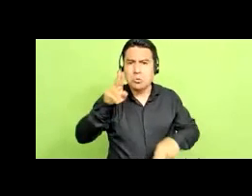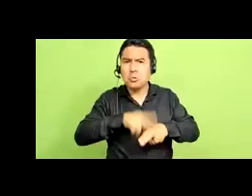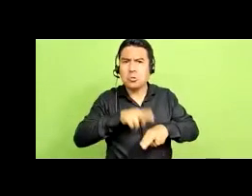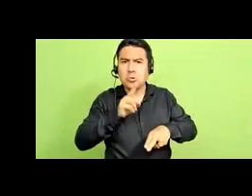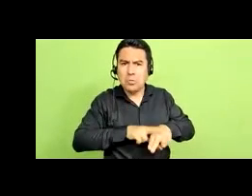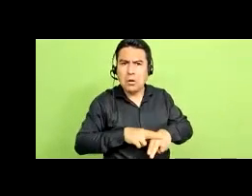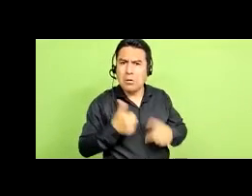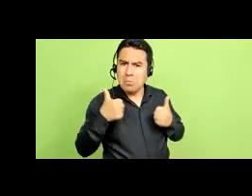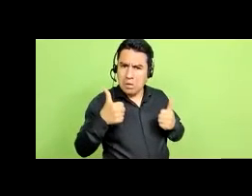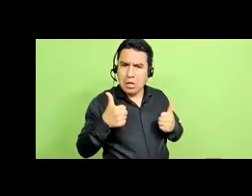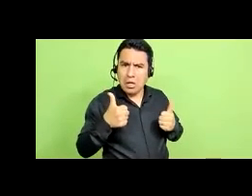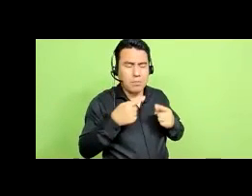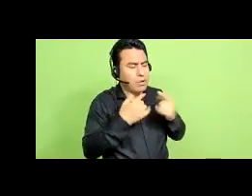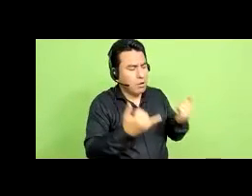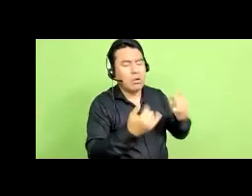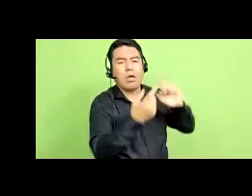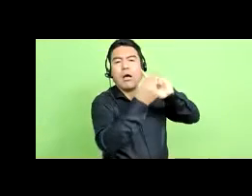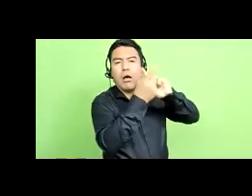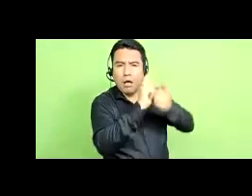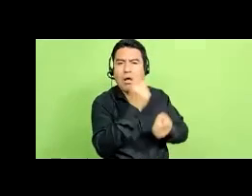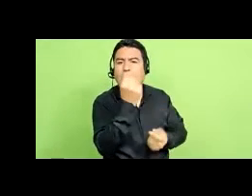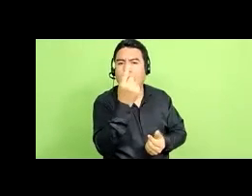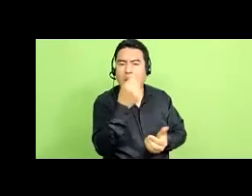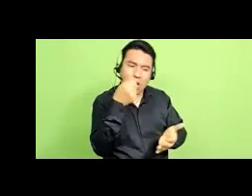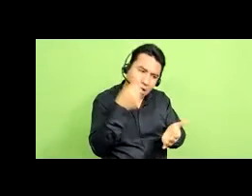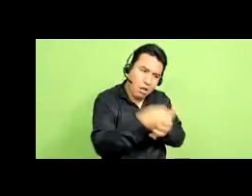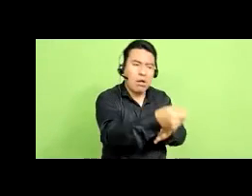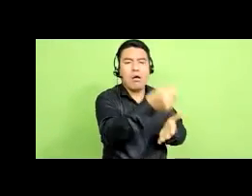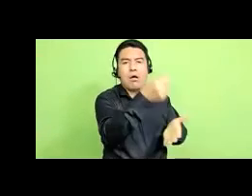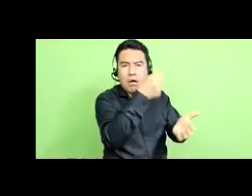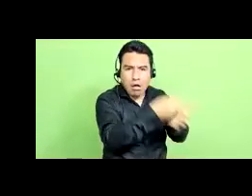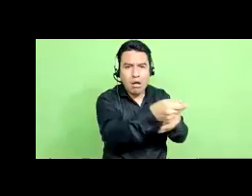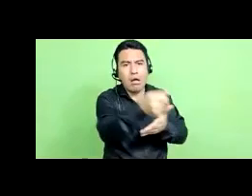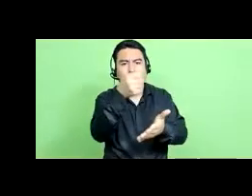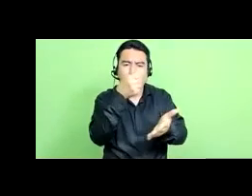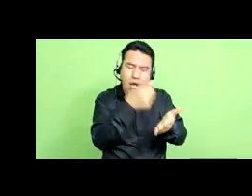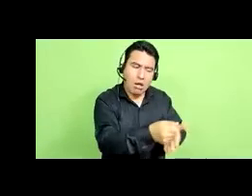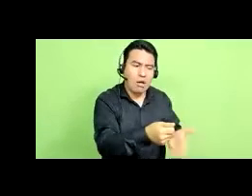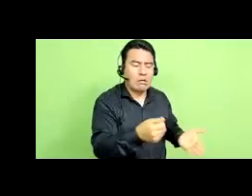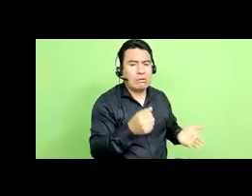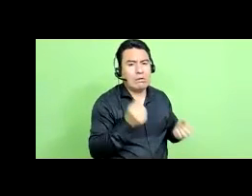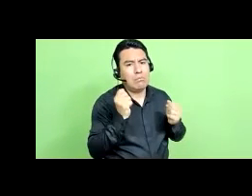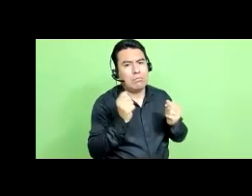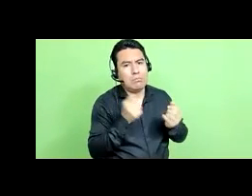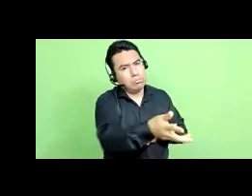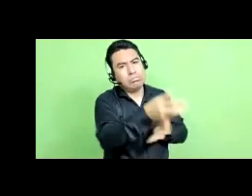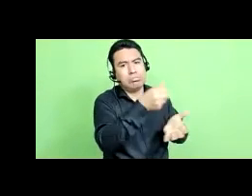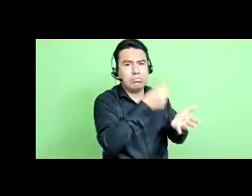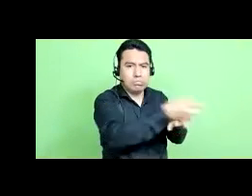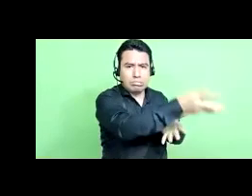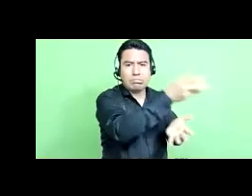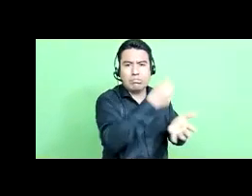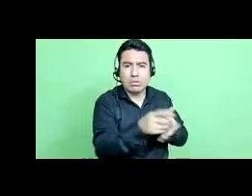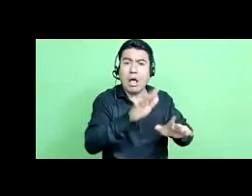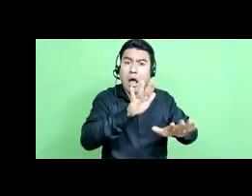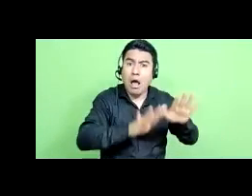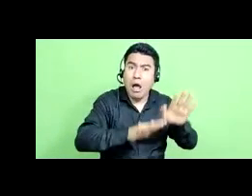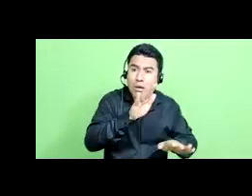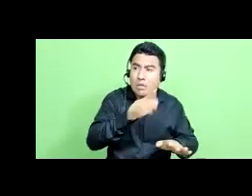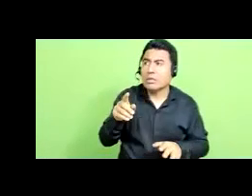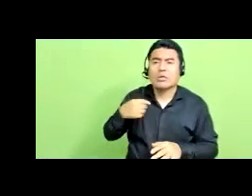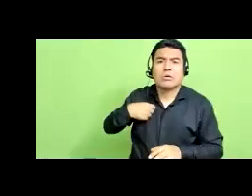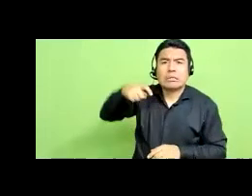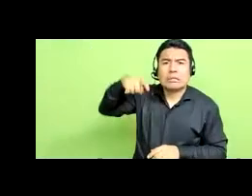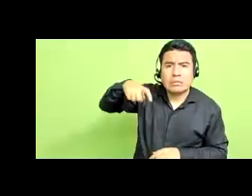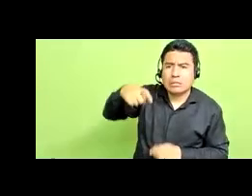he tenido que invertir y entonces con despedido a veces este algún apoyo no